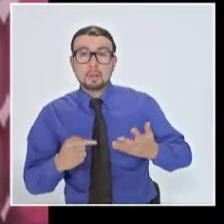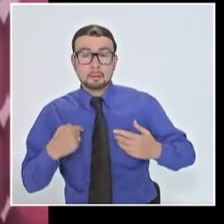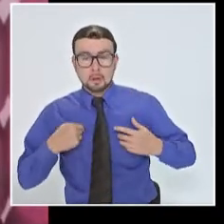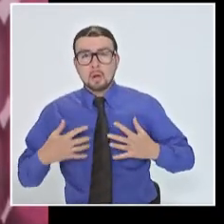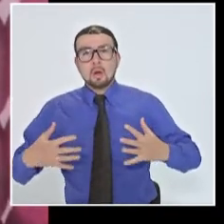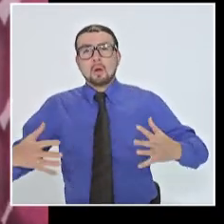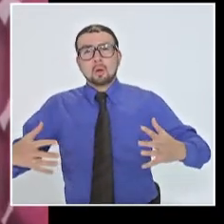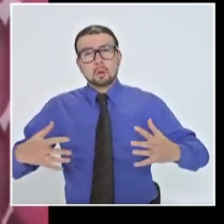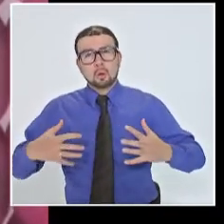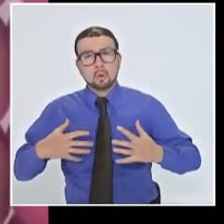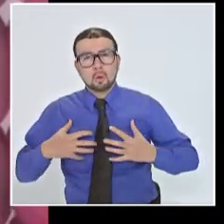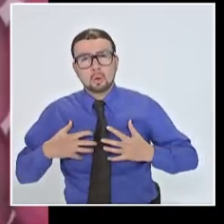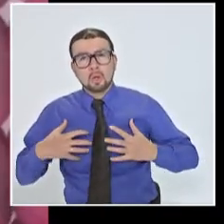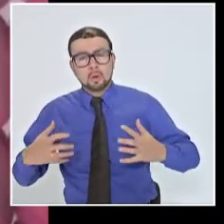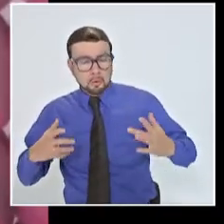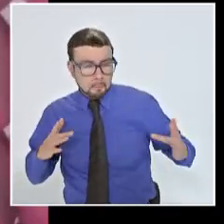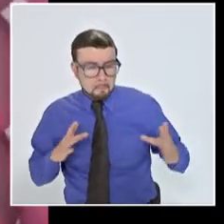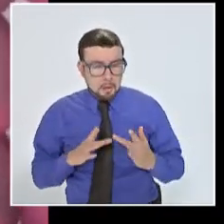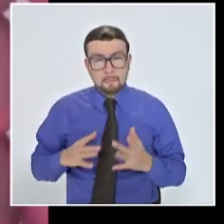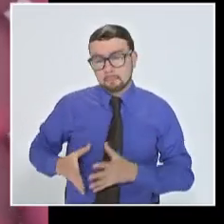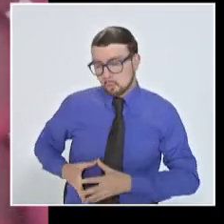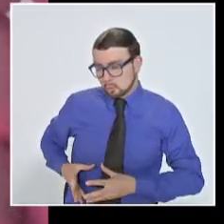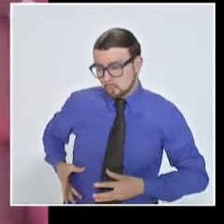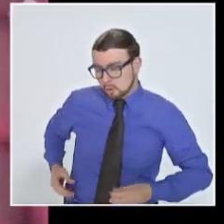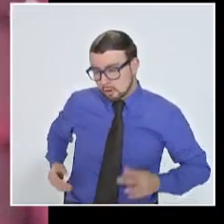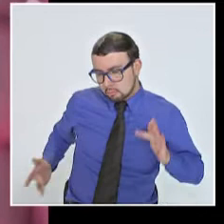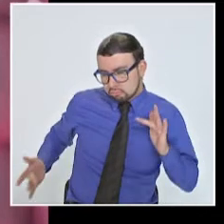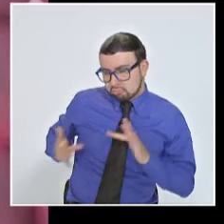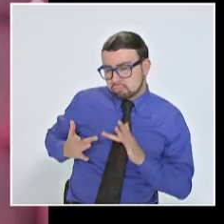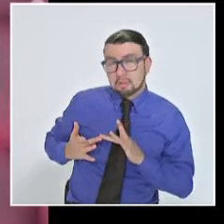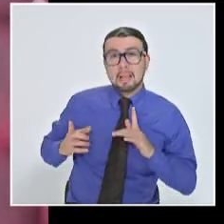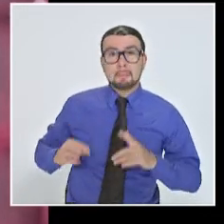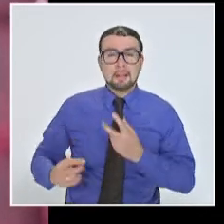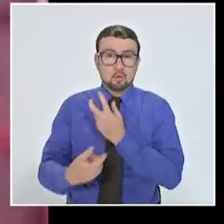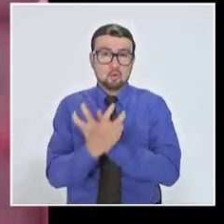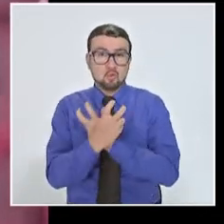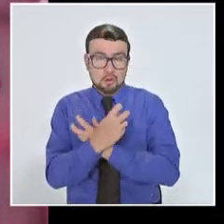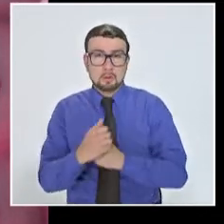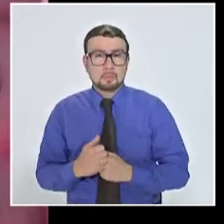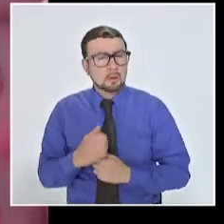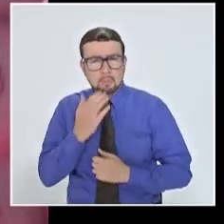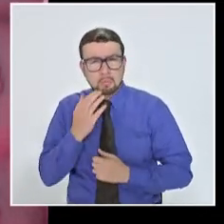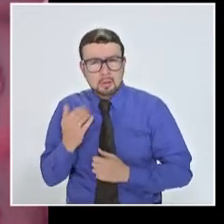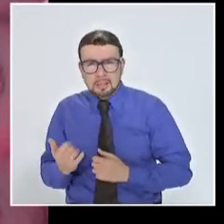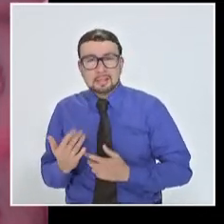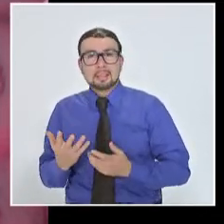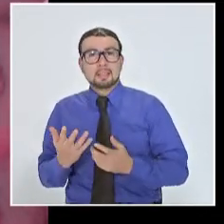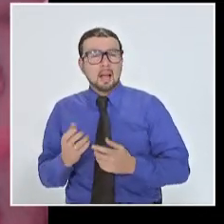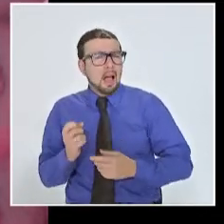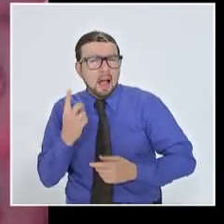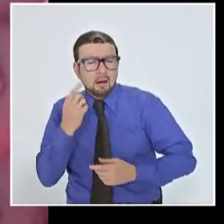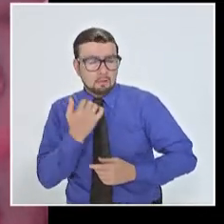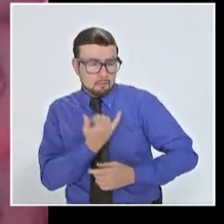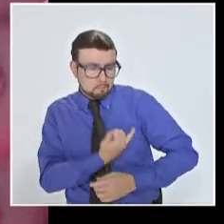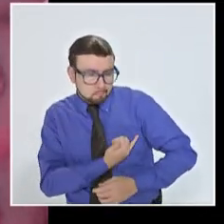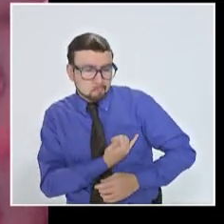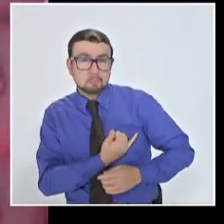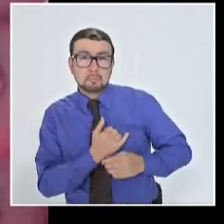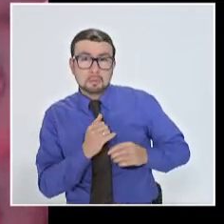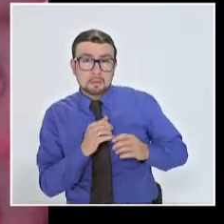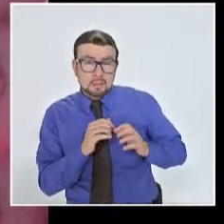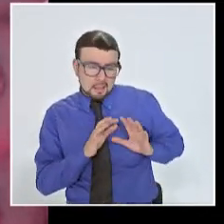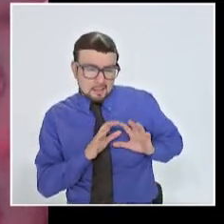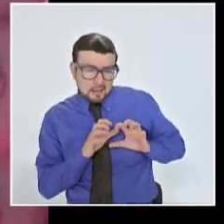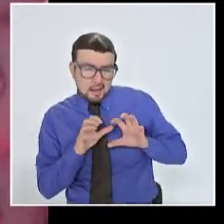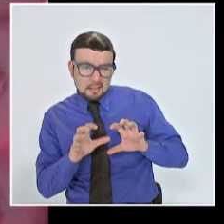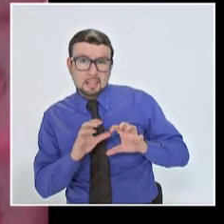el hígado y con el hueso. Entonces, una célula maligna que empieza en la glándula mamaria puede ir